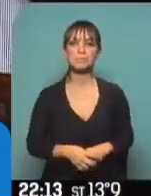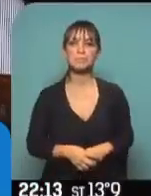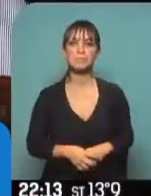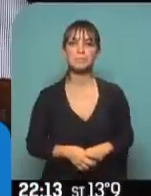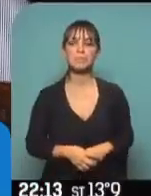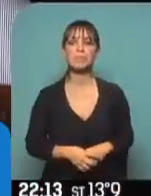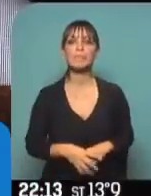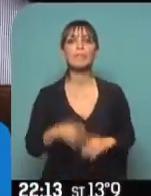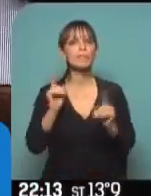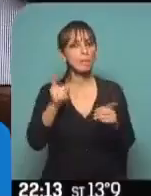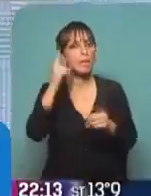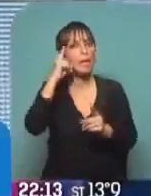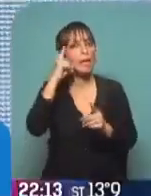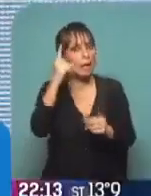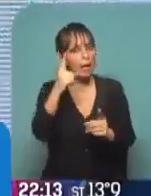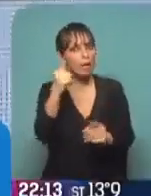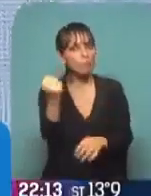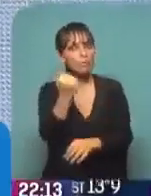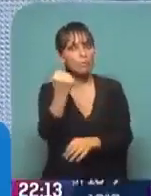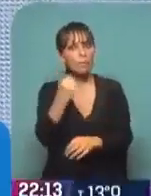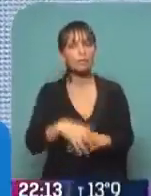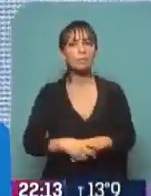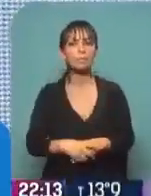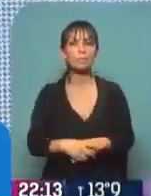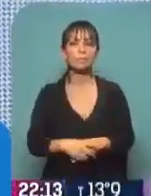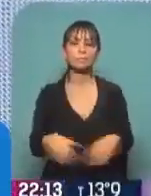y creo que es muy importante,